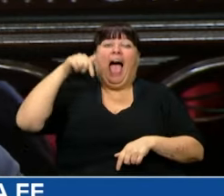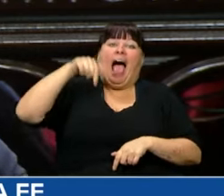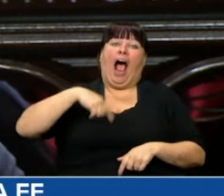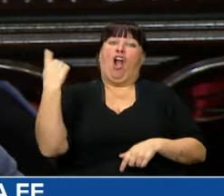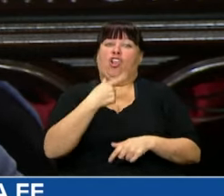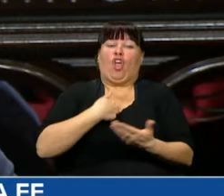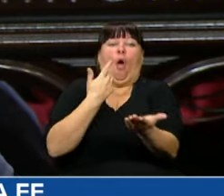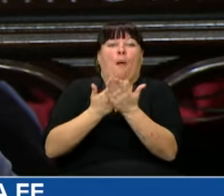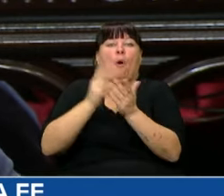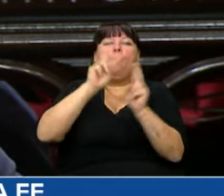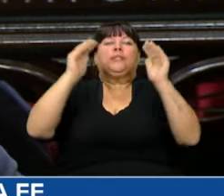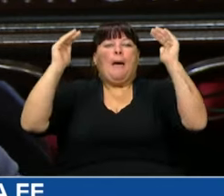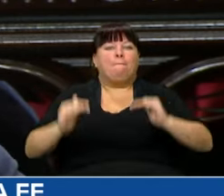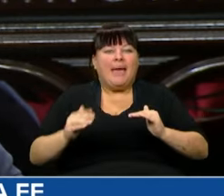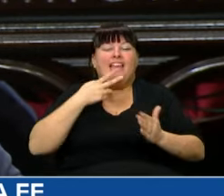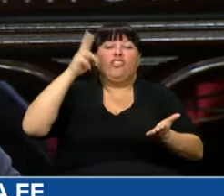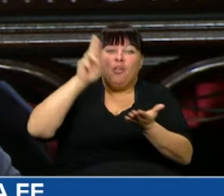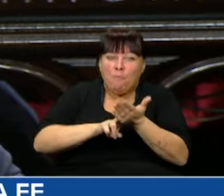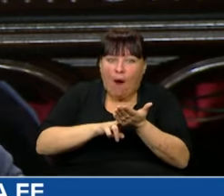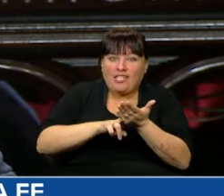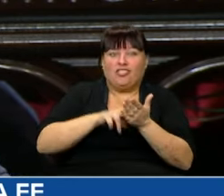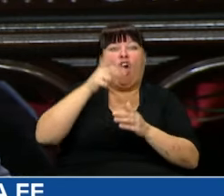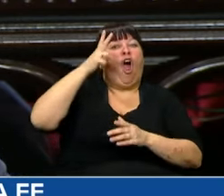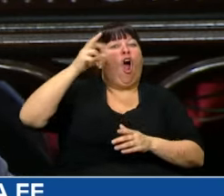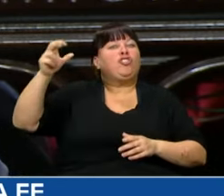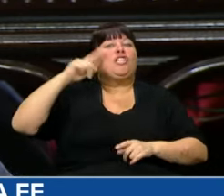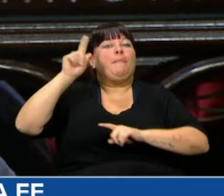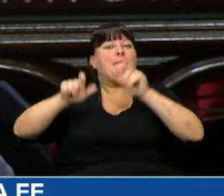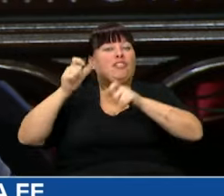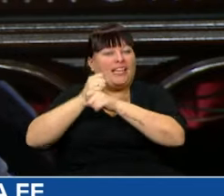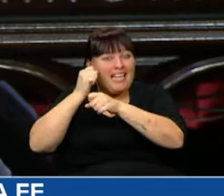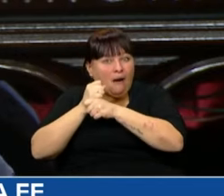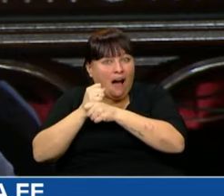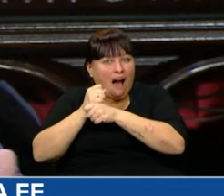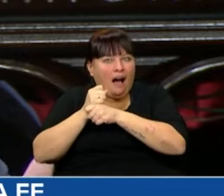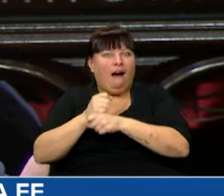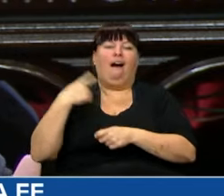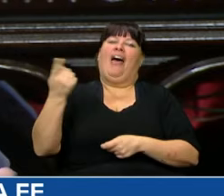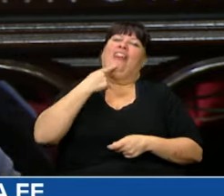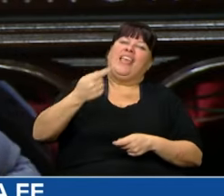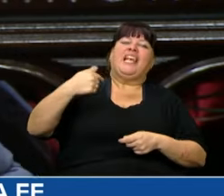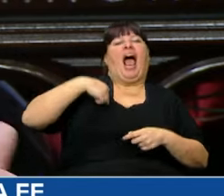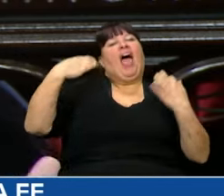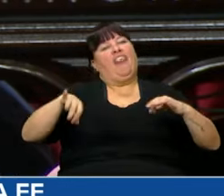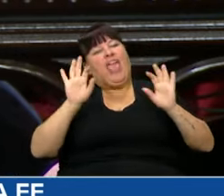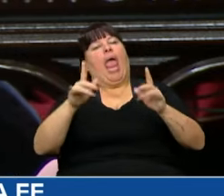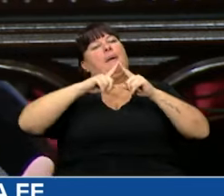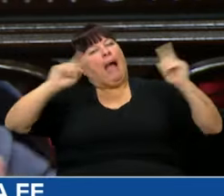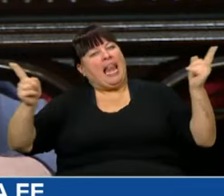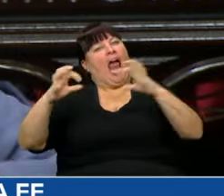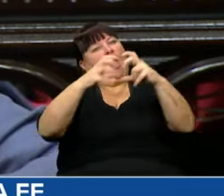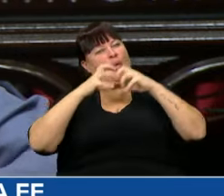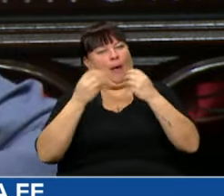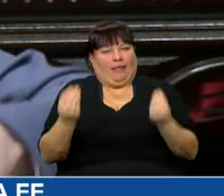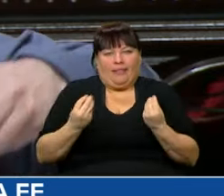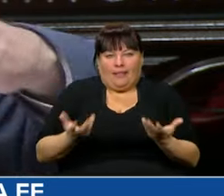que nosotros queremos reducir la carga tributaria a 800.000 trabajadores y trabajadoras, nos piden que nos tomemos más tiempo para el